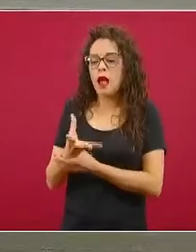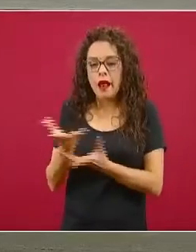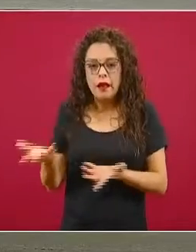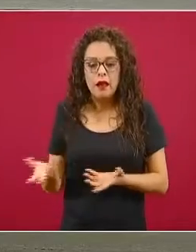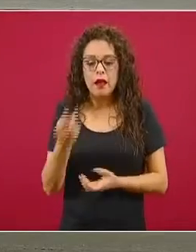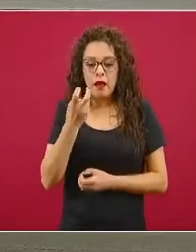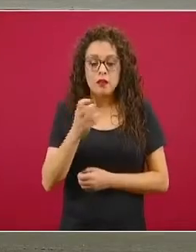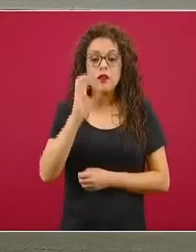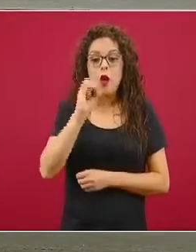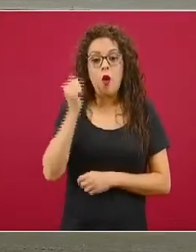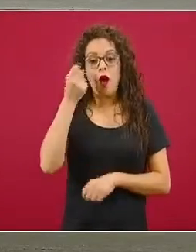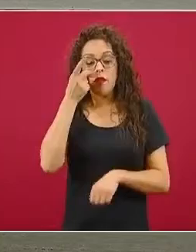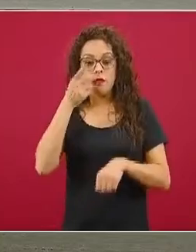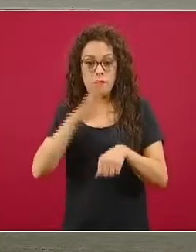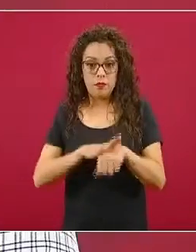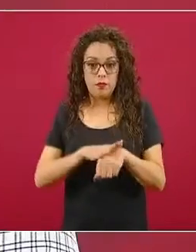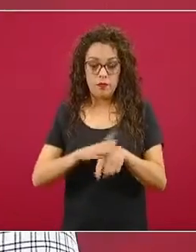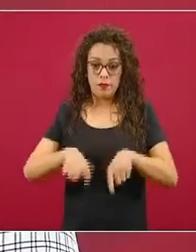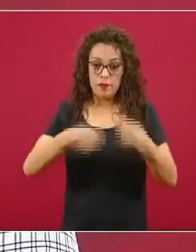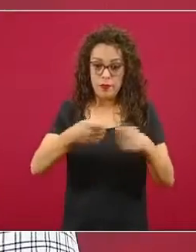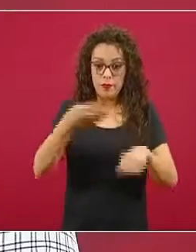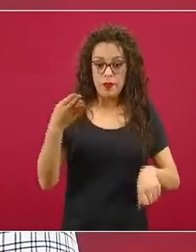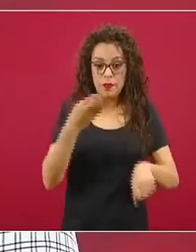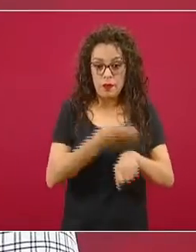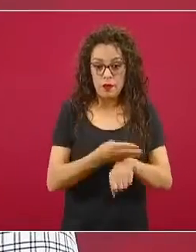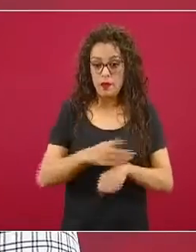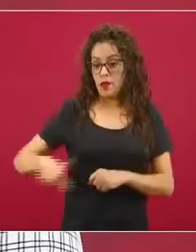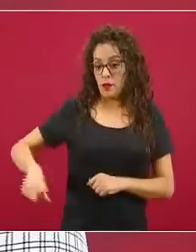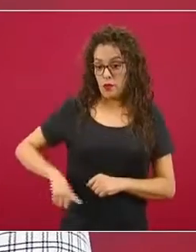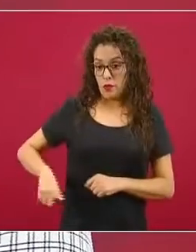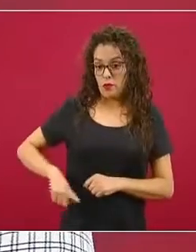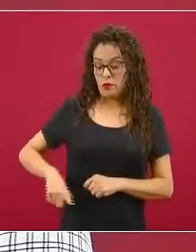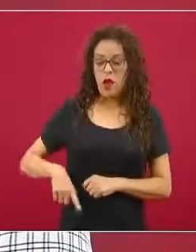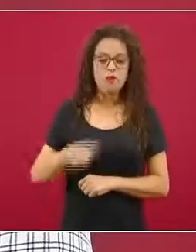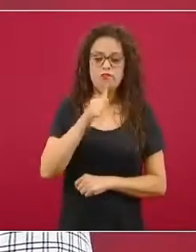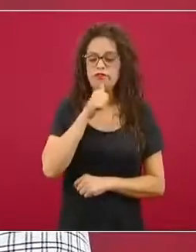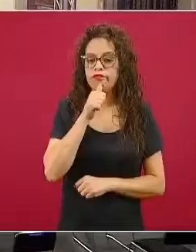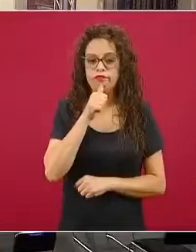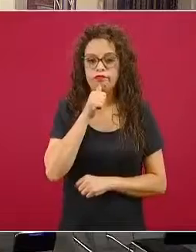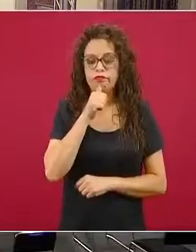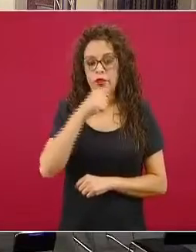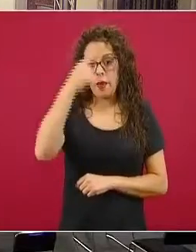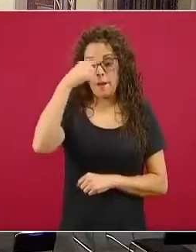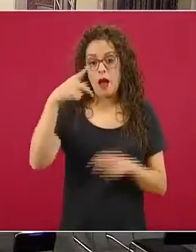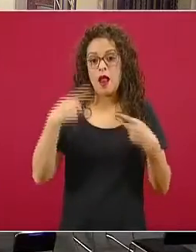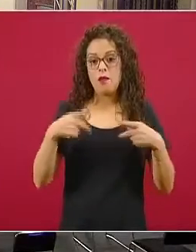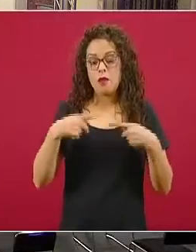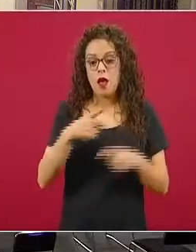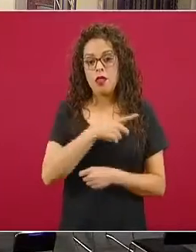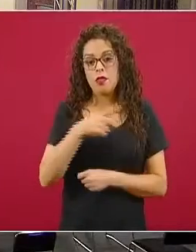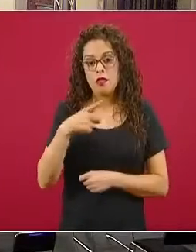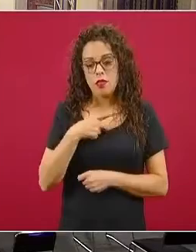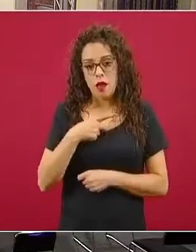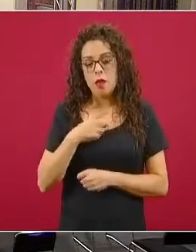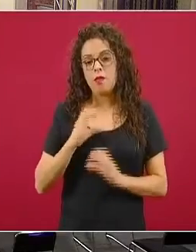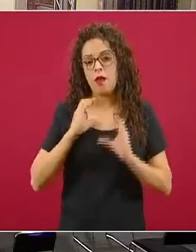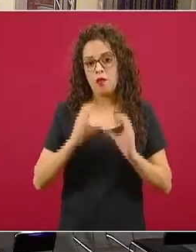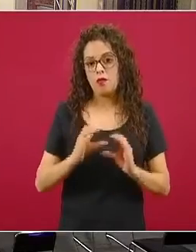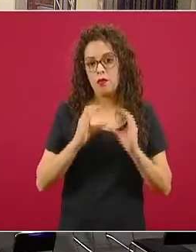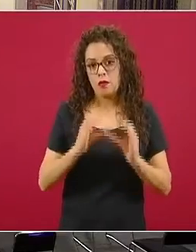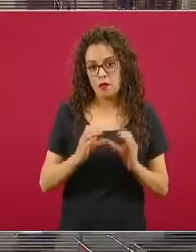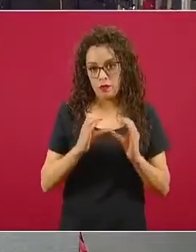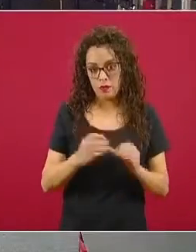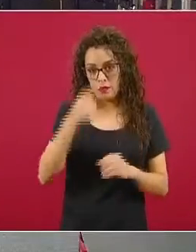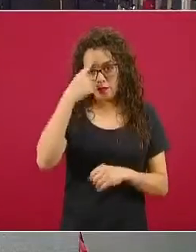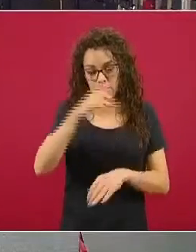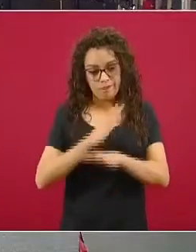acción administrativa por parte de los gobiernos para que las personas realicen o pongan en práctica estas acciones